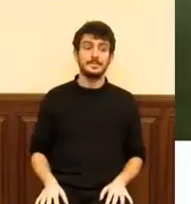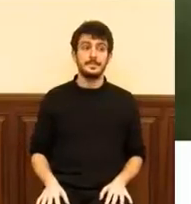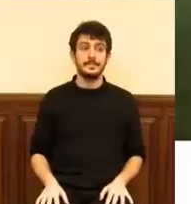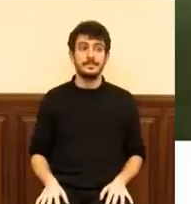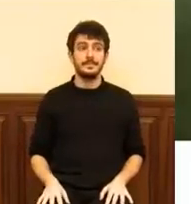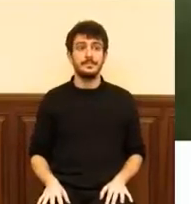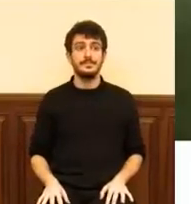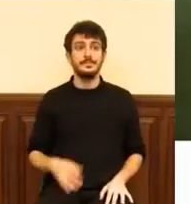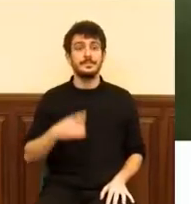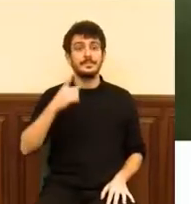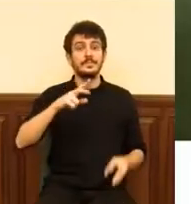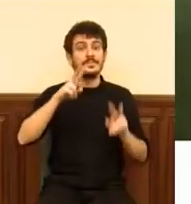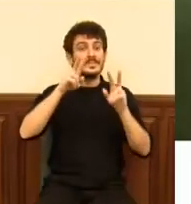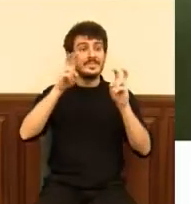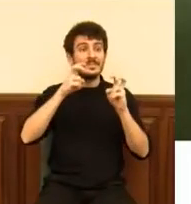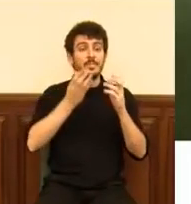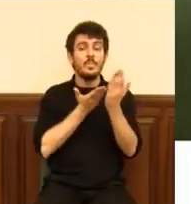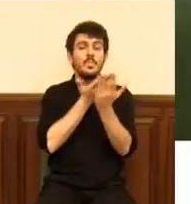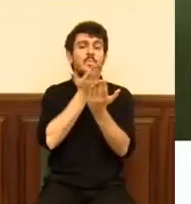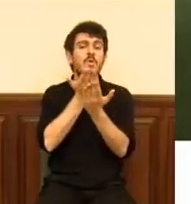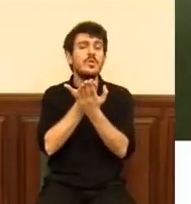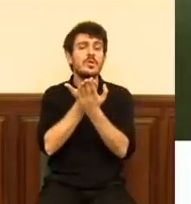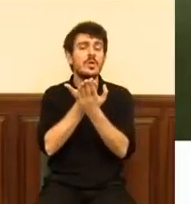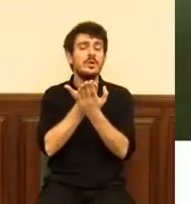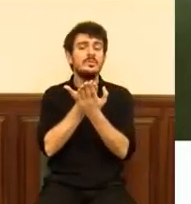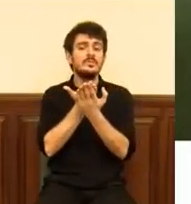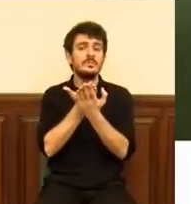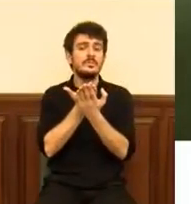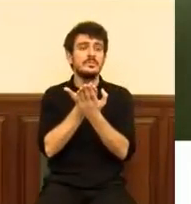Y respecto a la moción que presenta